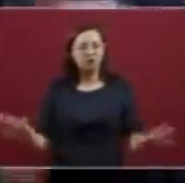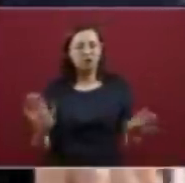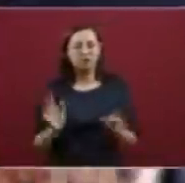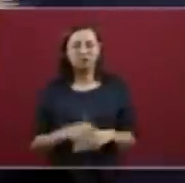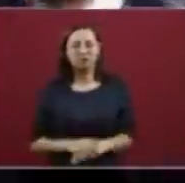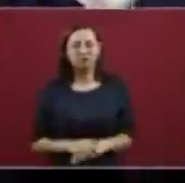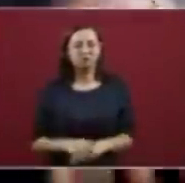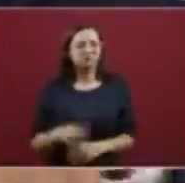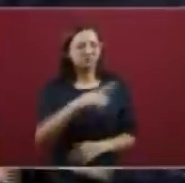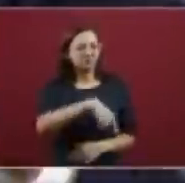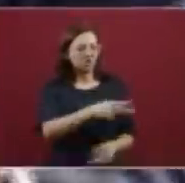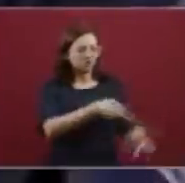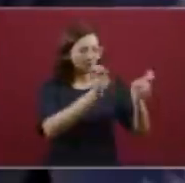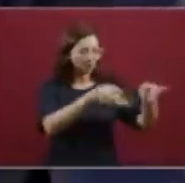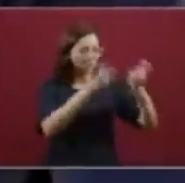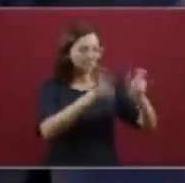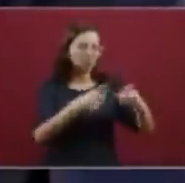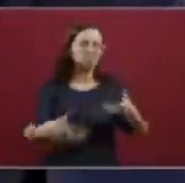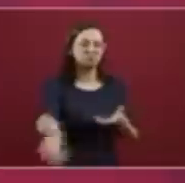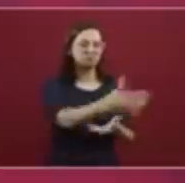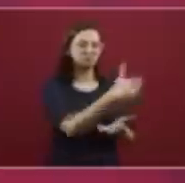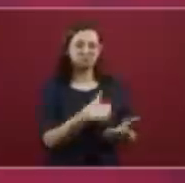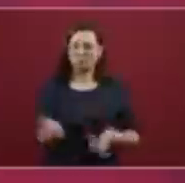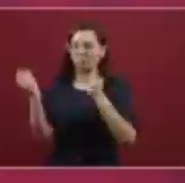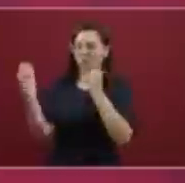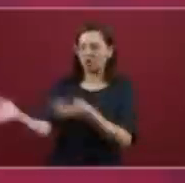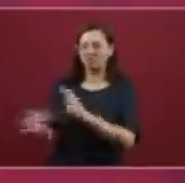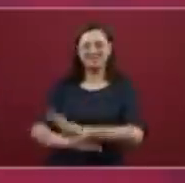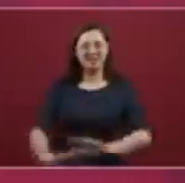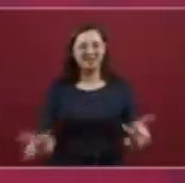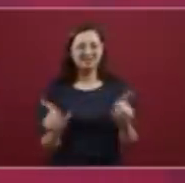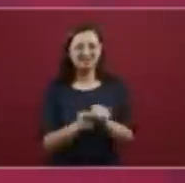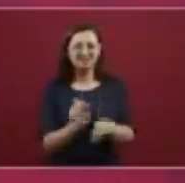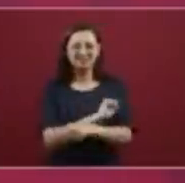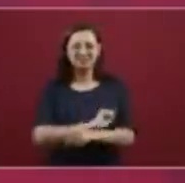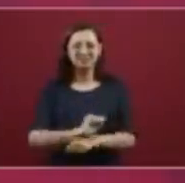lo mal habido, lo robado. Ustedes van allá.